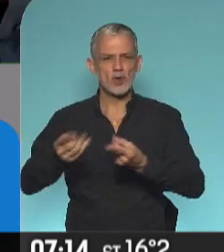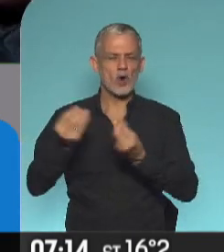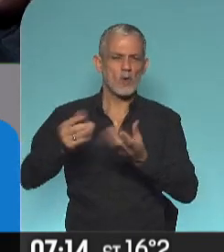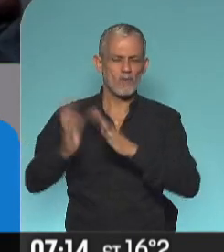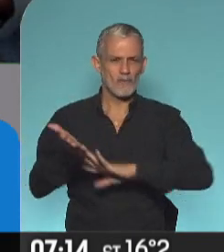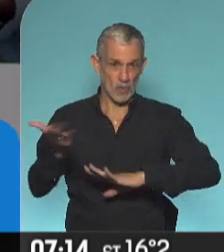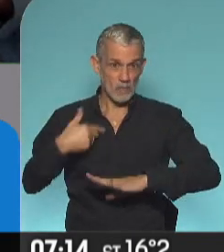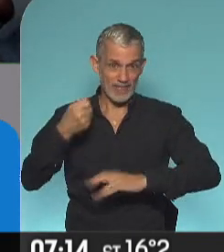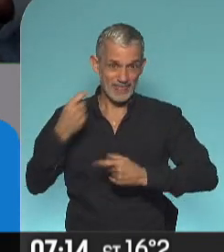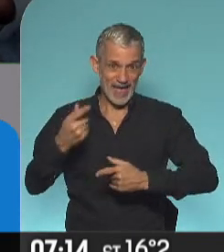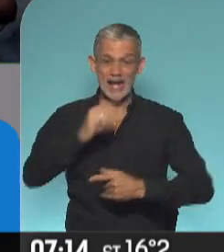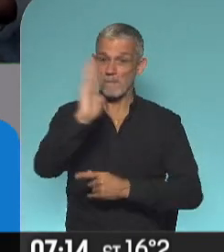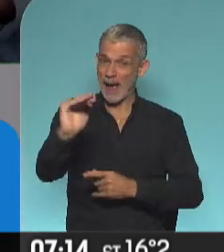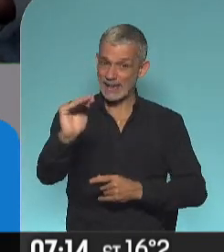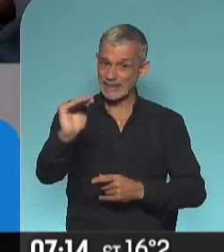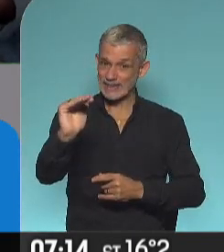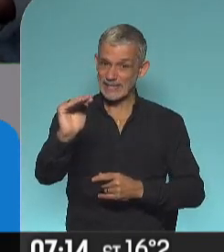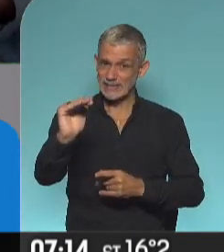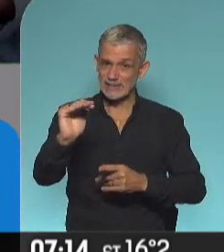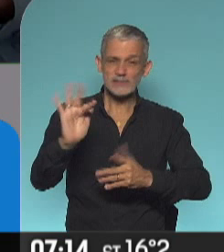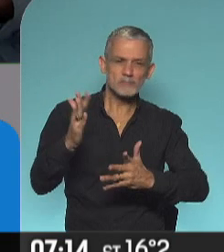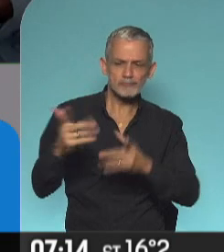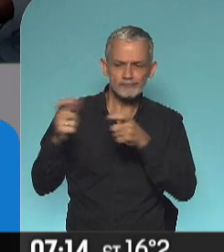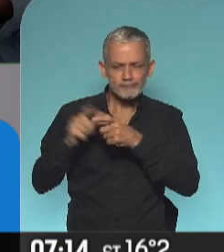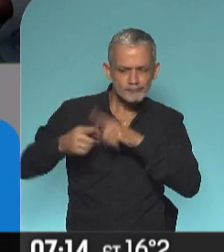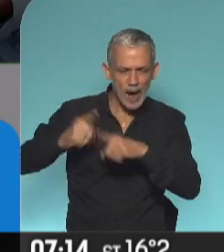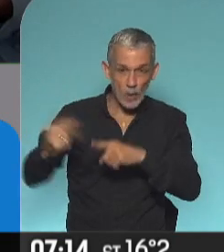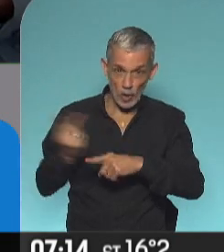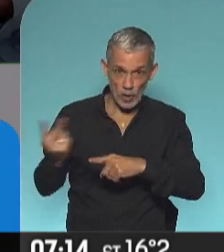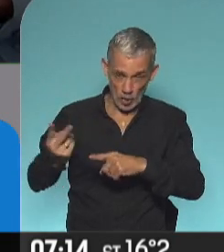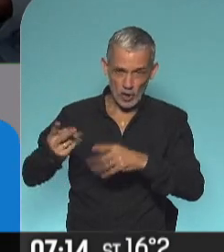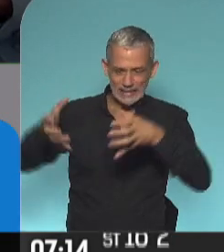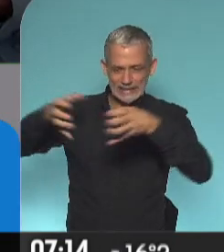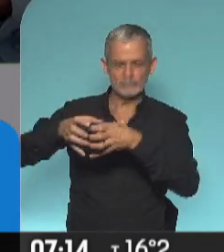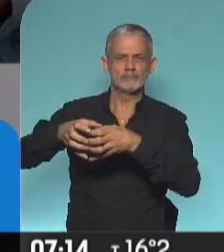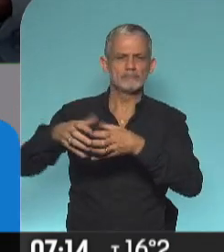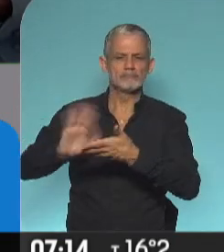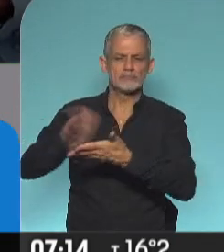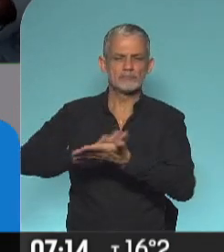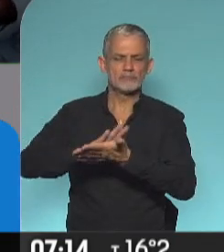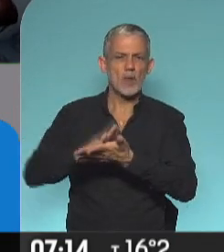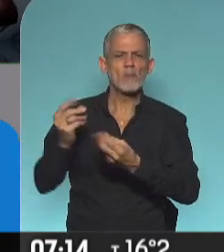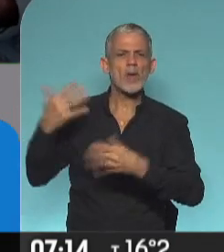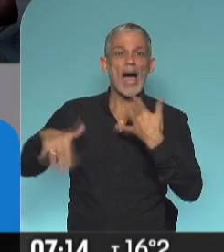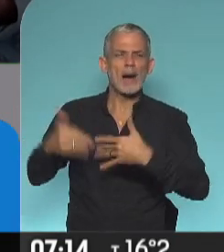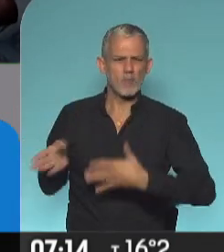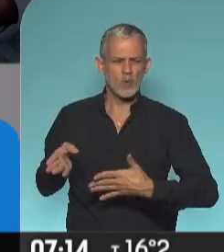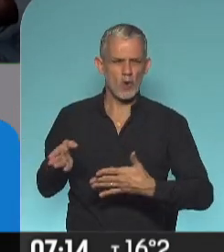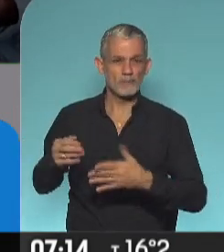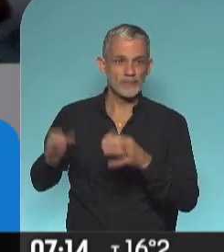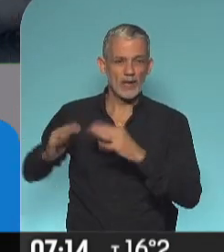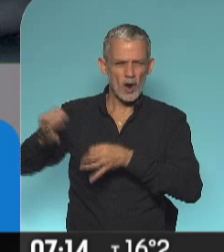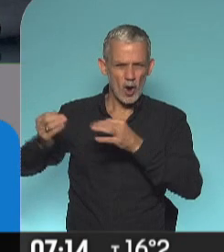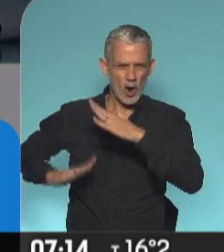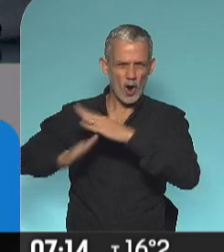que probablemente el martes que viene, en su próximo acuerdo, resuelva esto. ¿Por qué se apuró la Corte? Mirá, en este